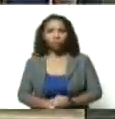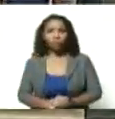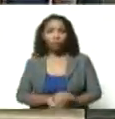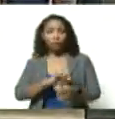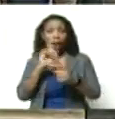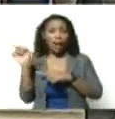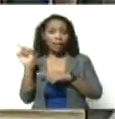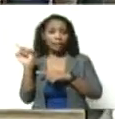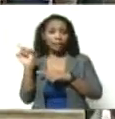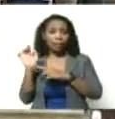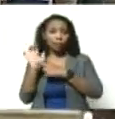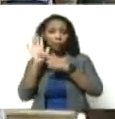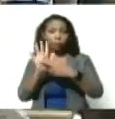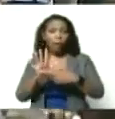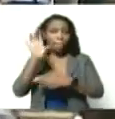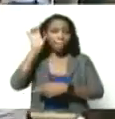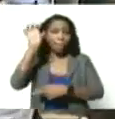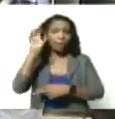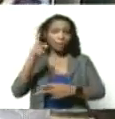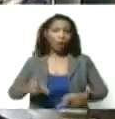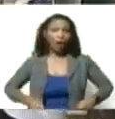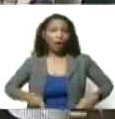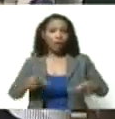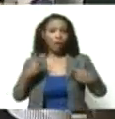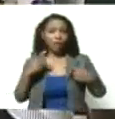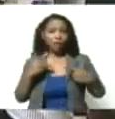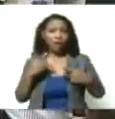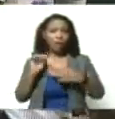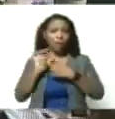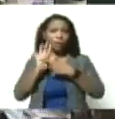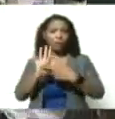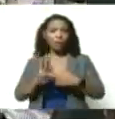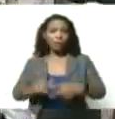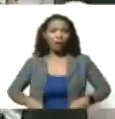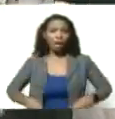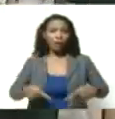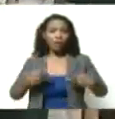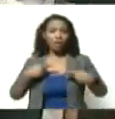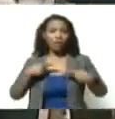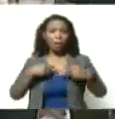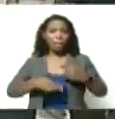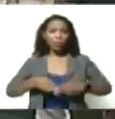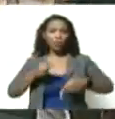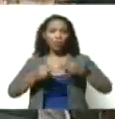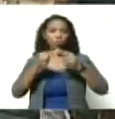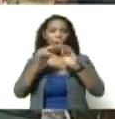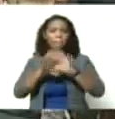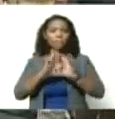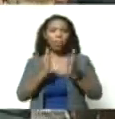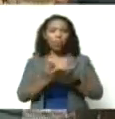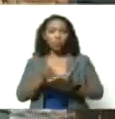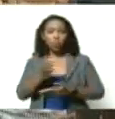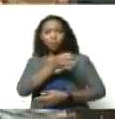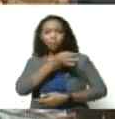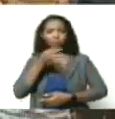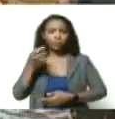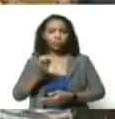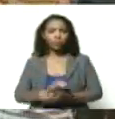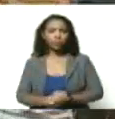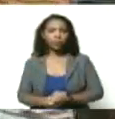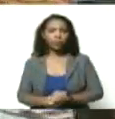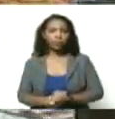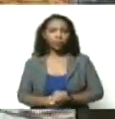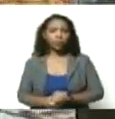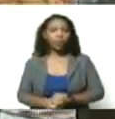pabellón representa la patria, representa la vida, representa la vida y representa la construcción de un mundo más justo y más humano, en